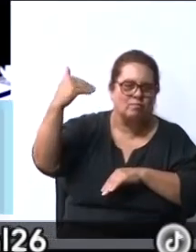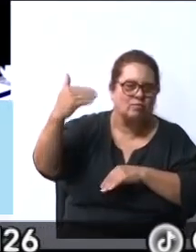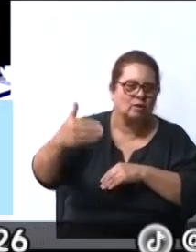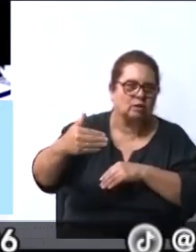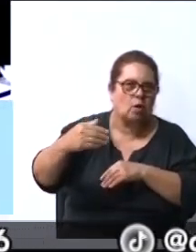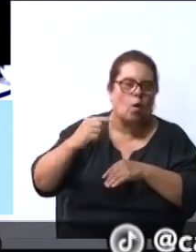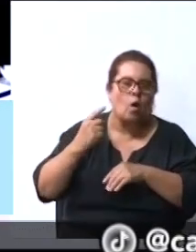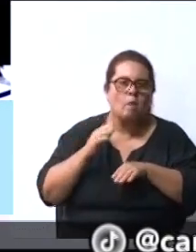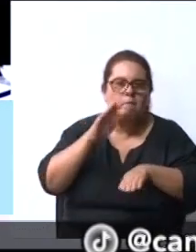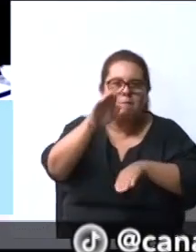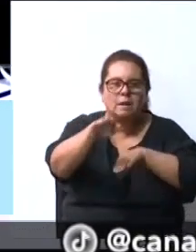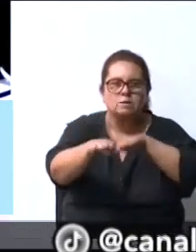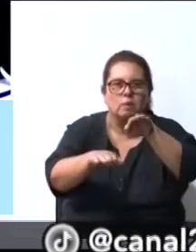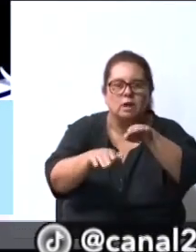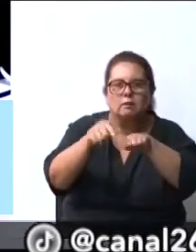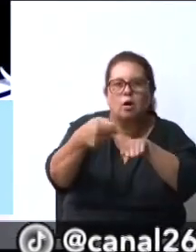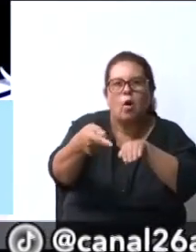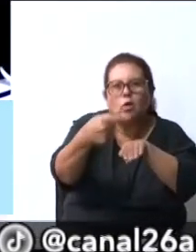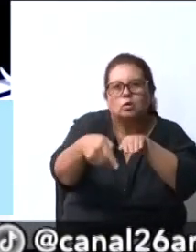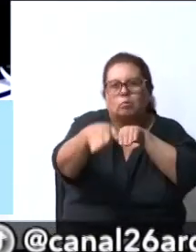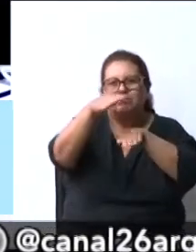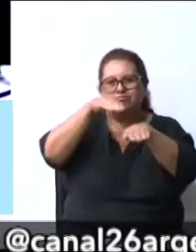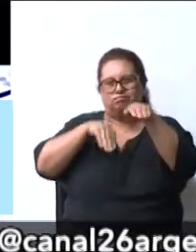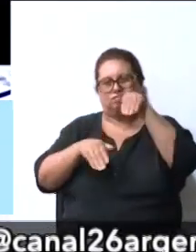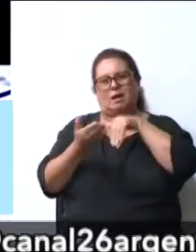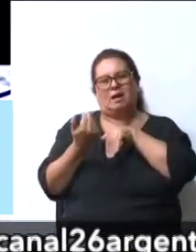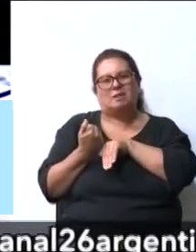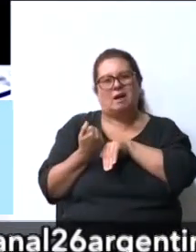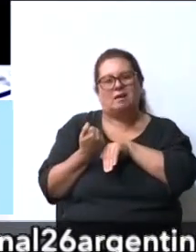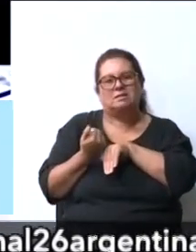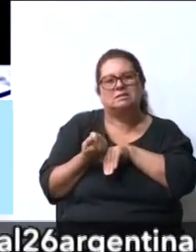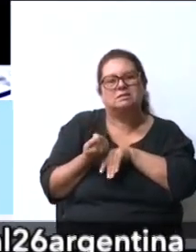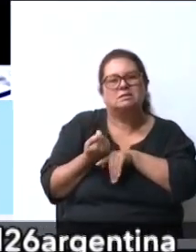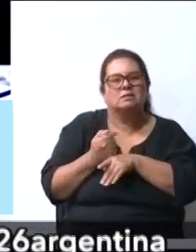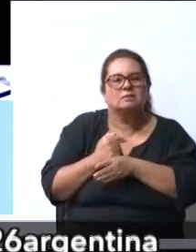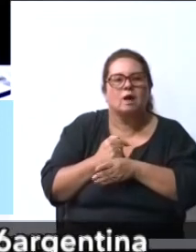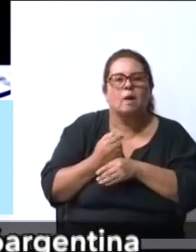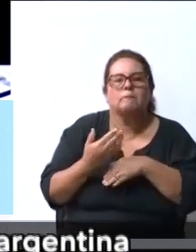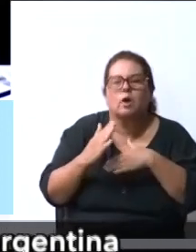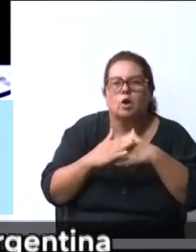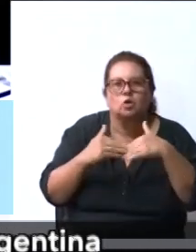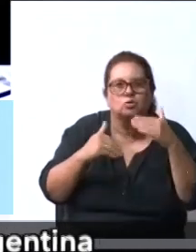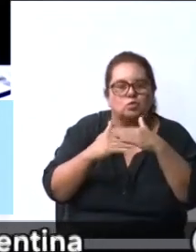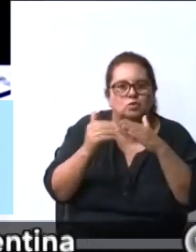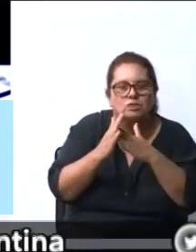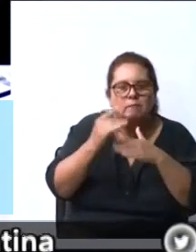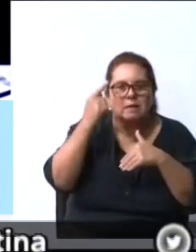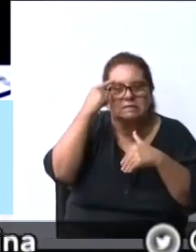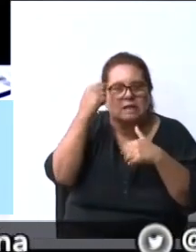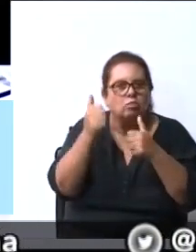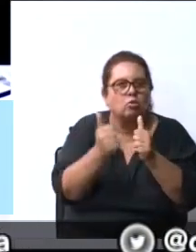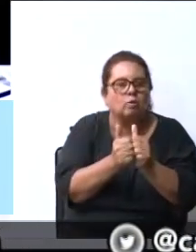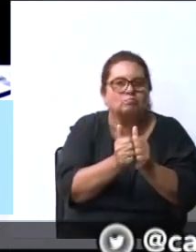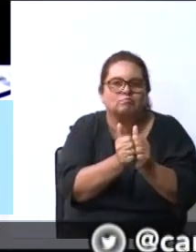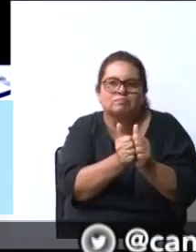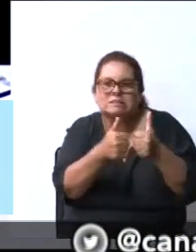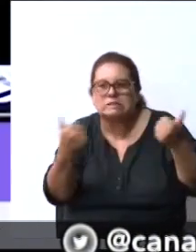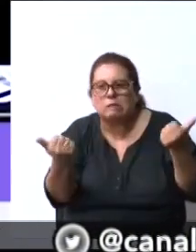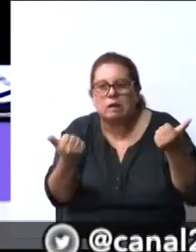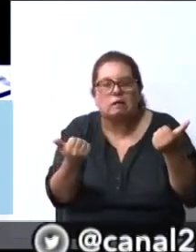tenemos que integrarnos más. Por eso este año, junto a provincias y ciudades de todo el país, estamos trabajando en promover el